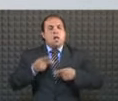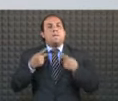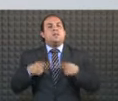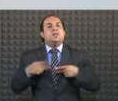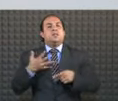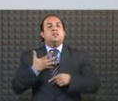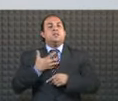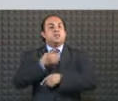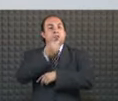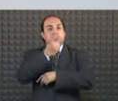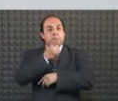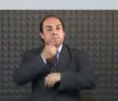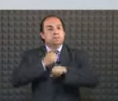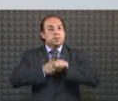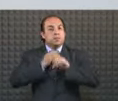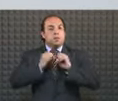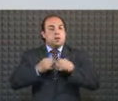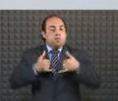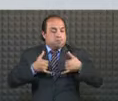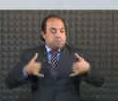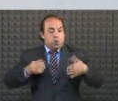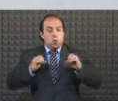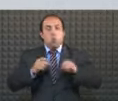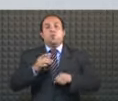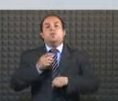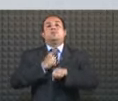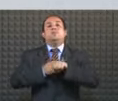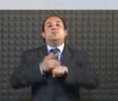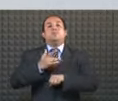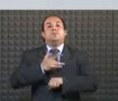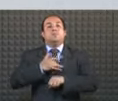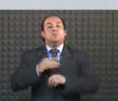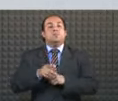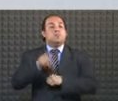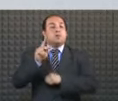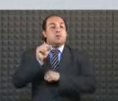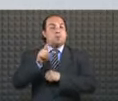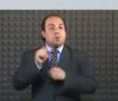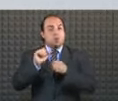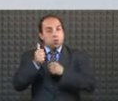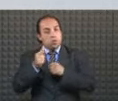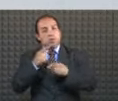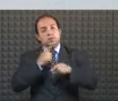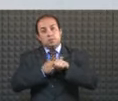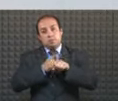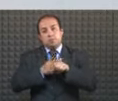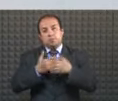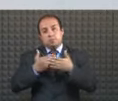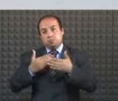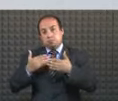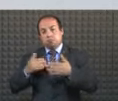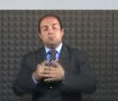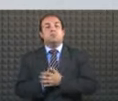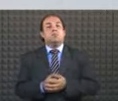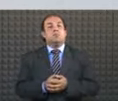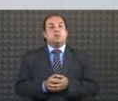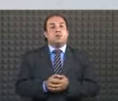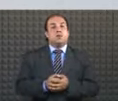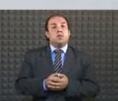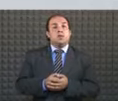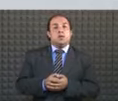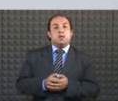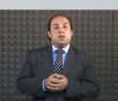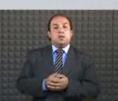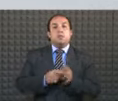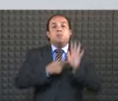tienen diabetes, obesidad e hipertensión sobre todo, pero también algunas otras comorbilidades, es que se va a plantear